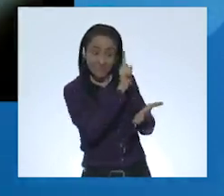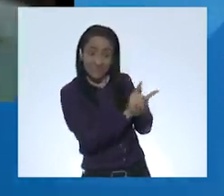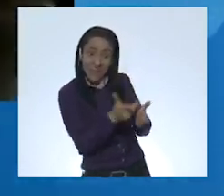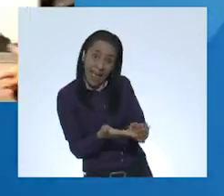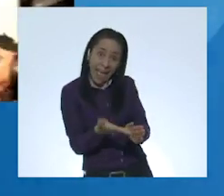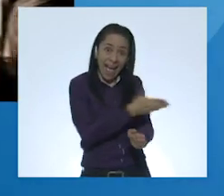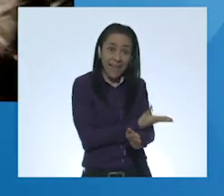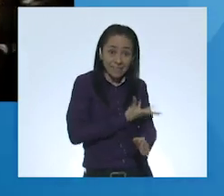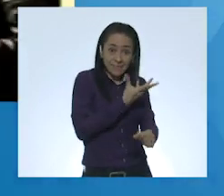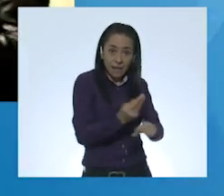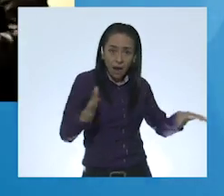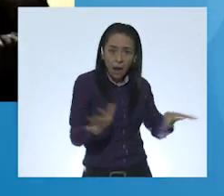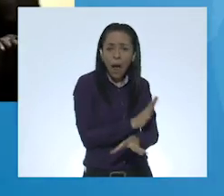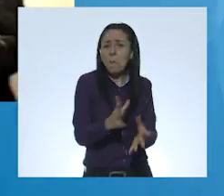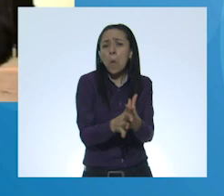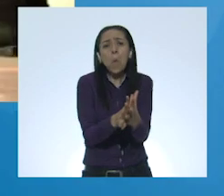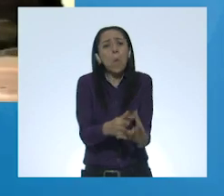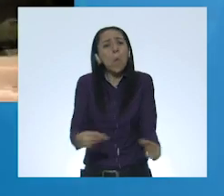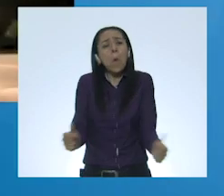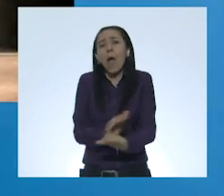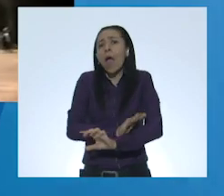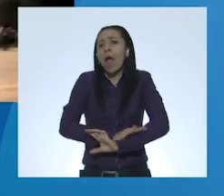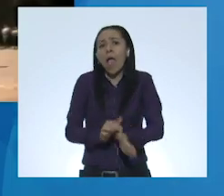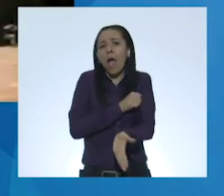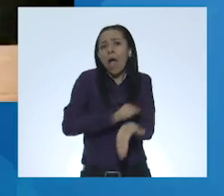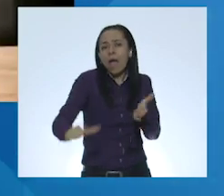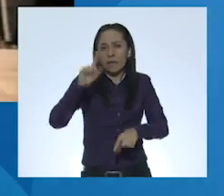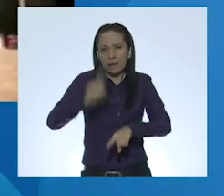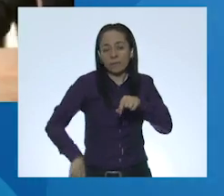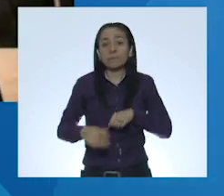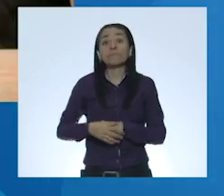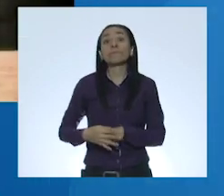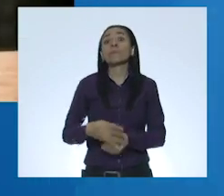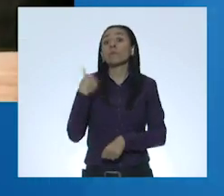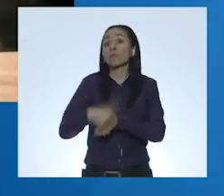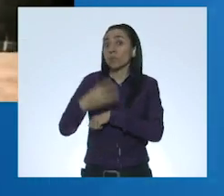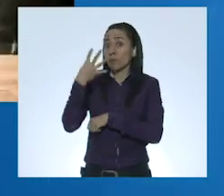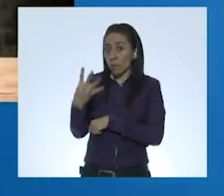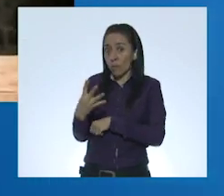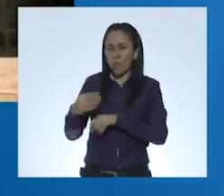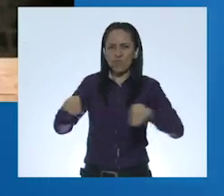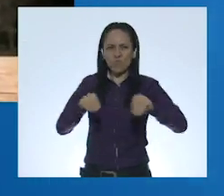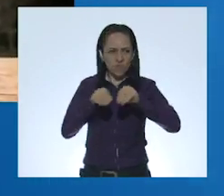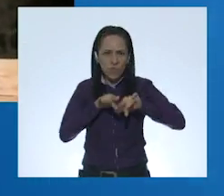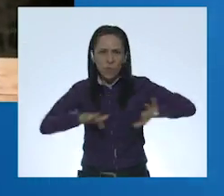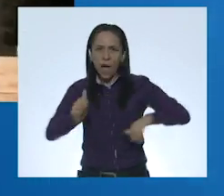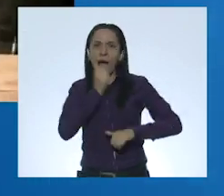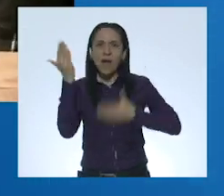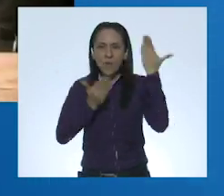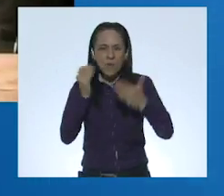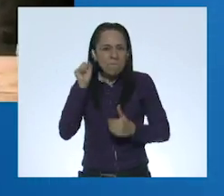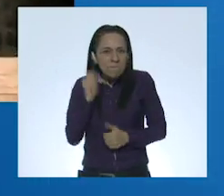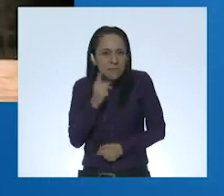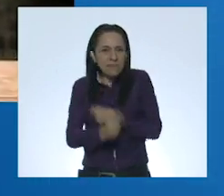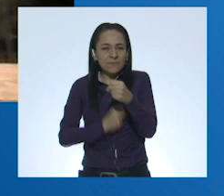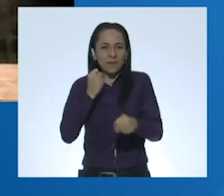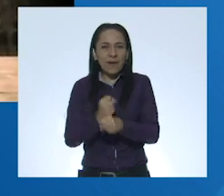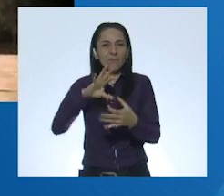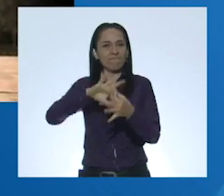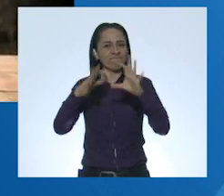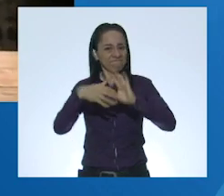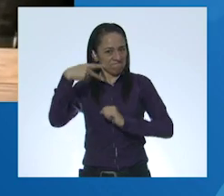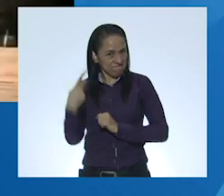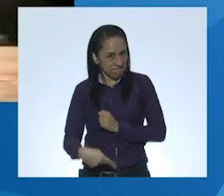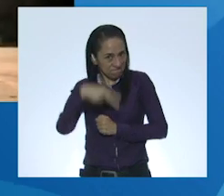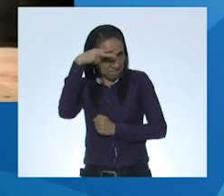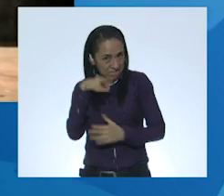agraria. En la cuarta posición está un movimiento estudiantil ocurrido el mismo año en que México fue sede de los Juegos Olímpicos. Fue